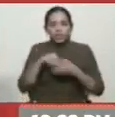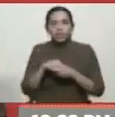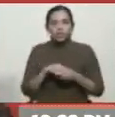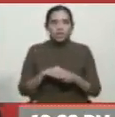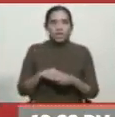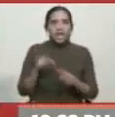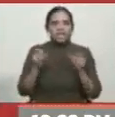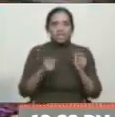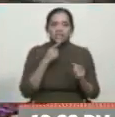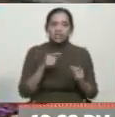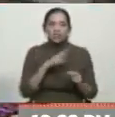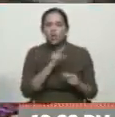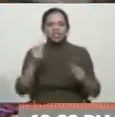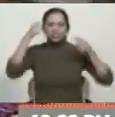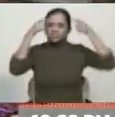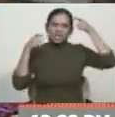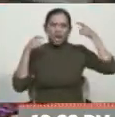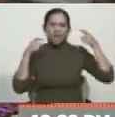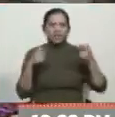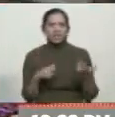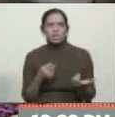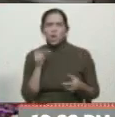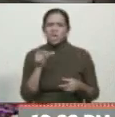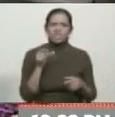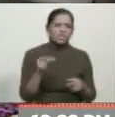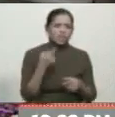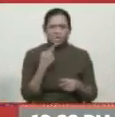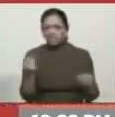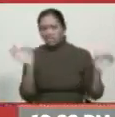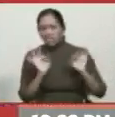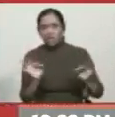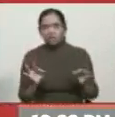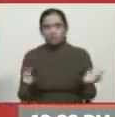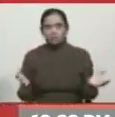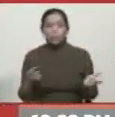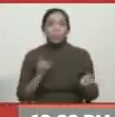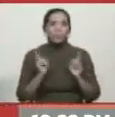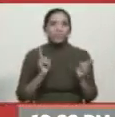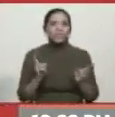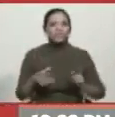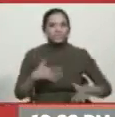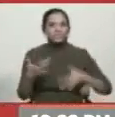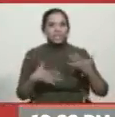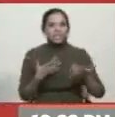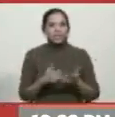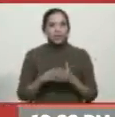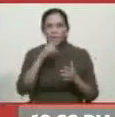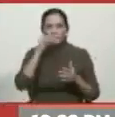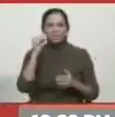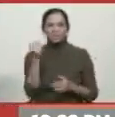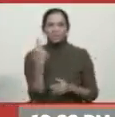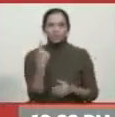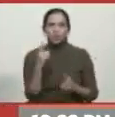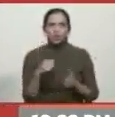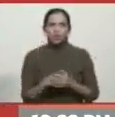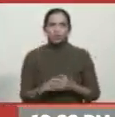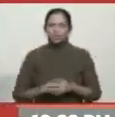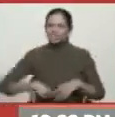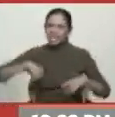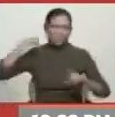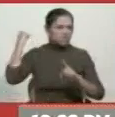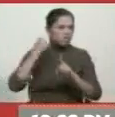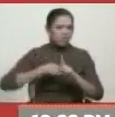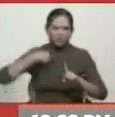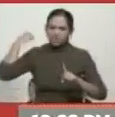gente dice, no, que estos chavistas no critican, no dicen nada, no hacen nada. Una vez se siente que el presidente está como solo, dando coñazo, me disculpa